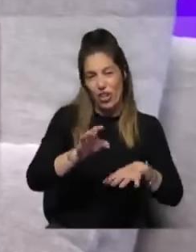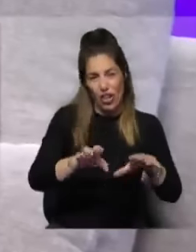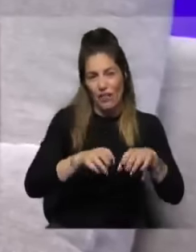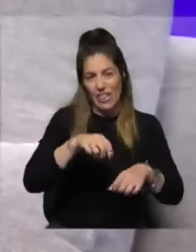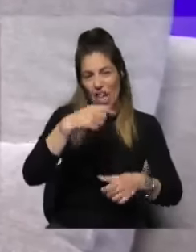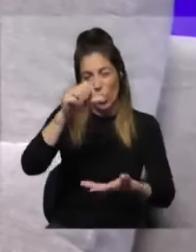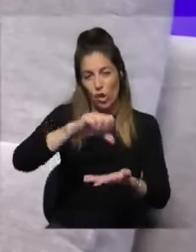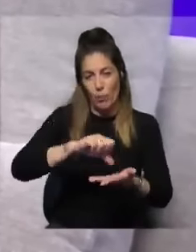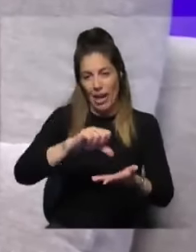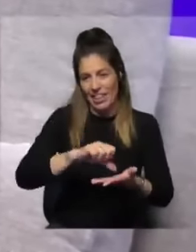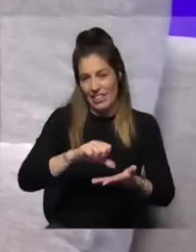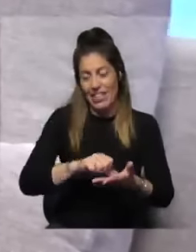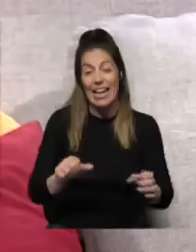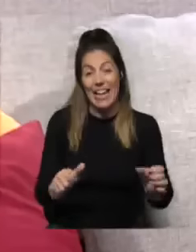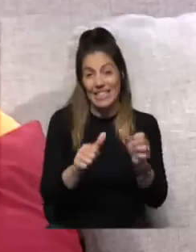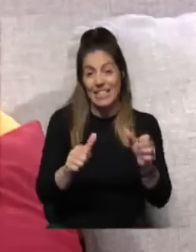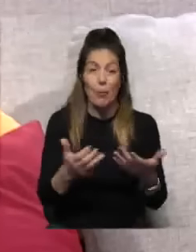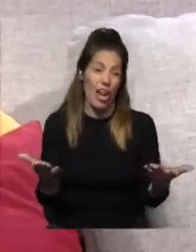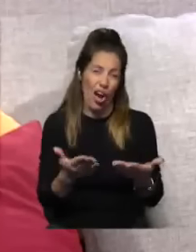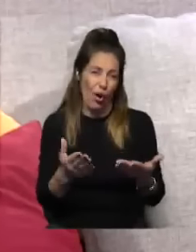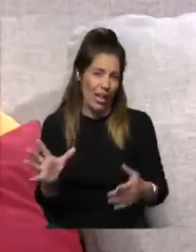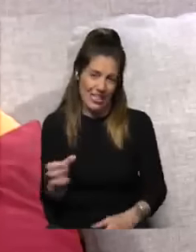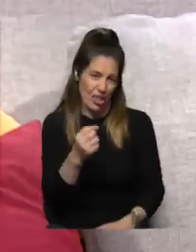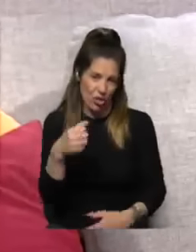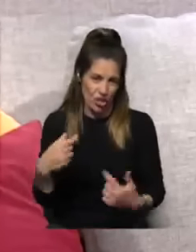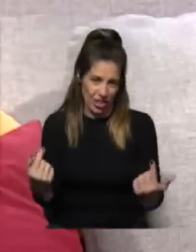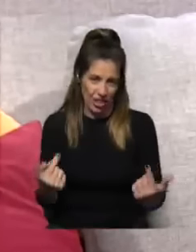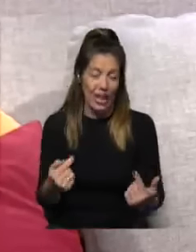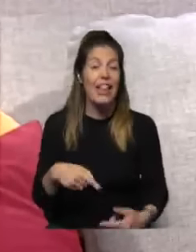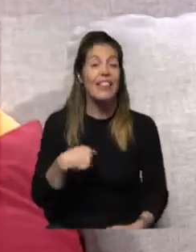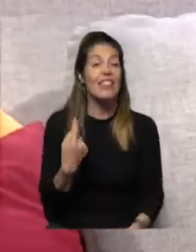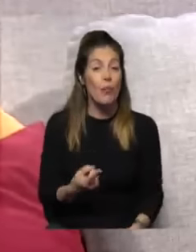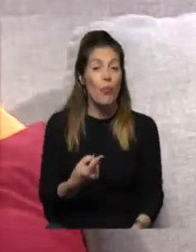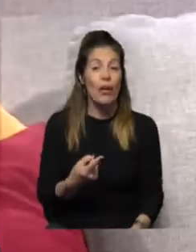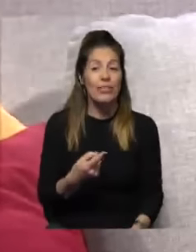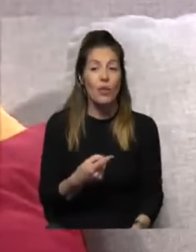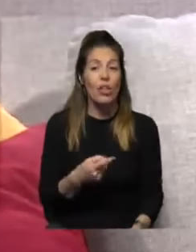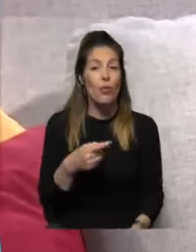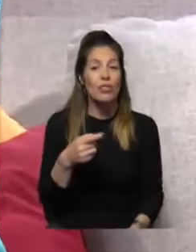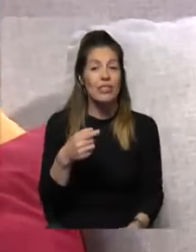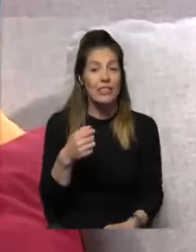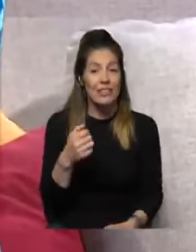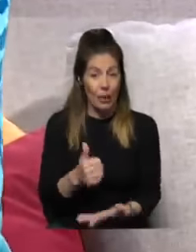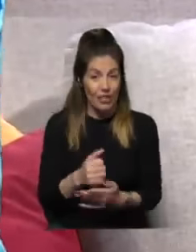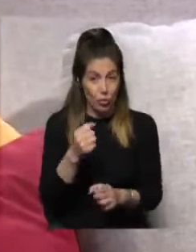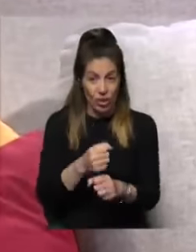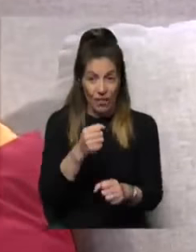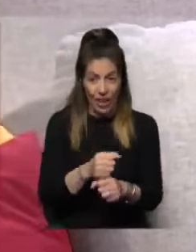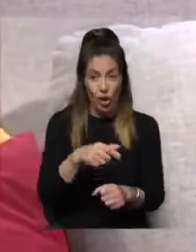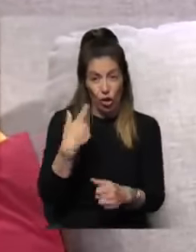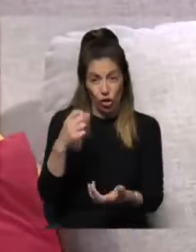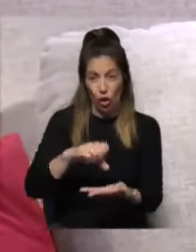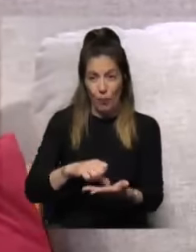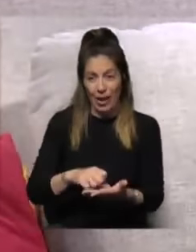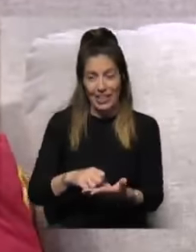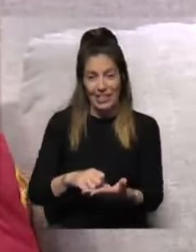ahora se consigue en todos lados. Después de la guerra de efemérides que hicimos cuando vos estabas en tu trabajo en el exterior, nosotros me llegan las efemérides de todos